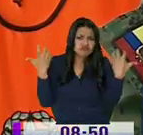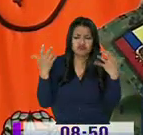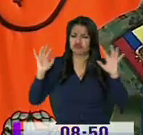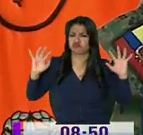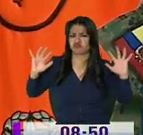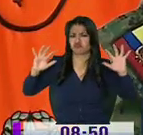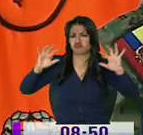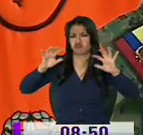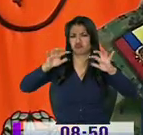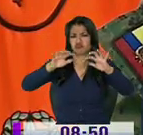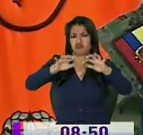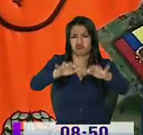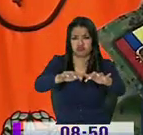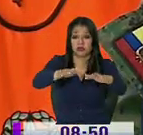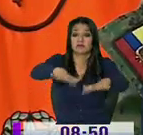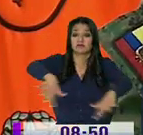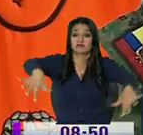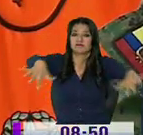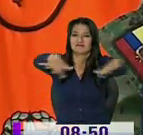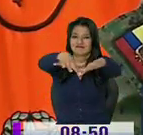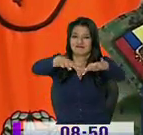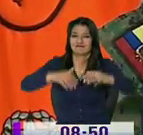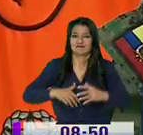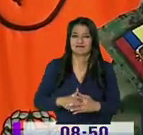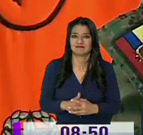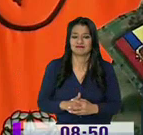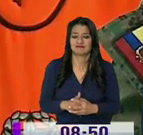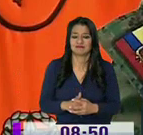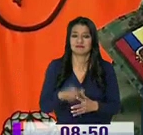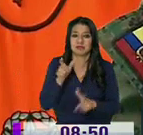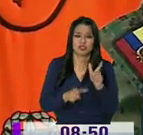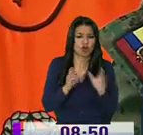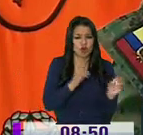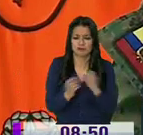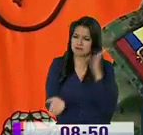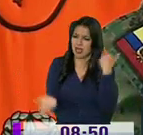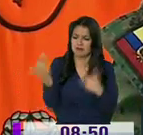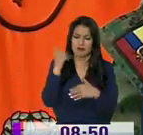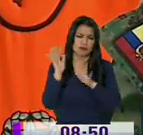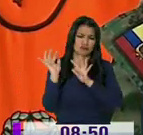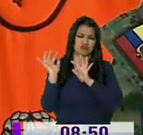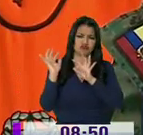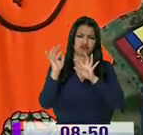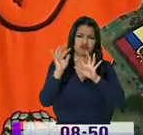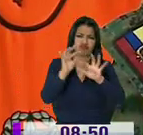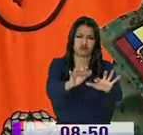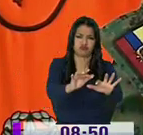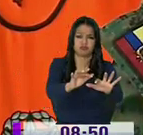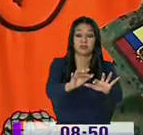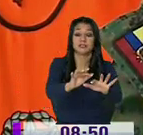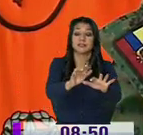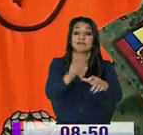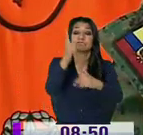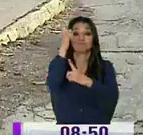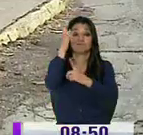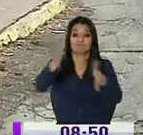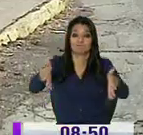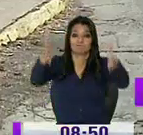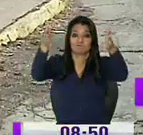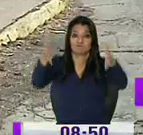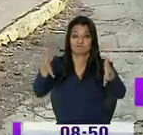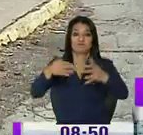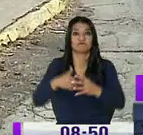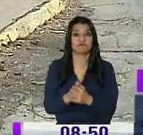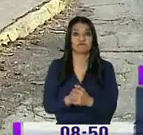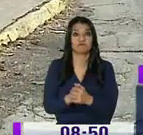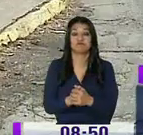dentro del sector. Se organizaron e hicieron su aproximación hacia el fuerte militar. El hecho provocó